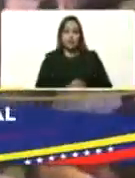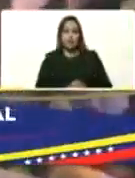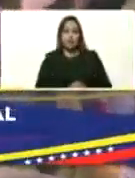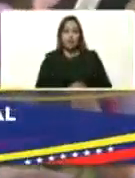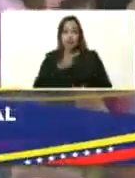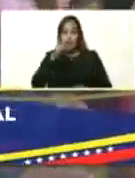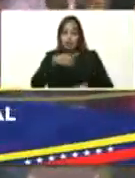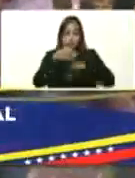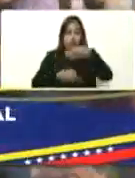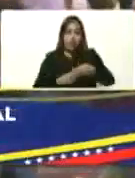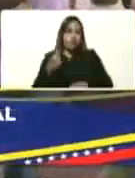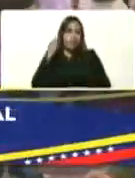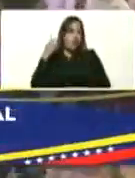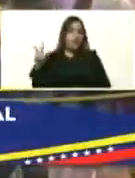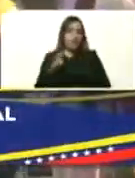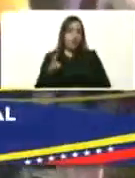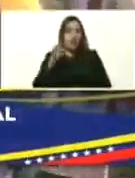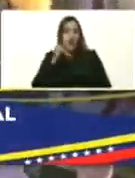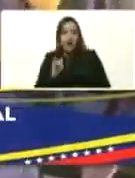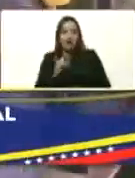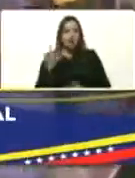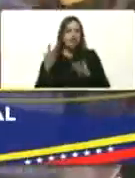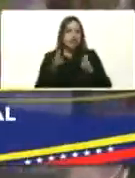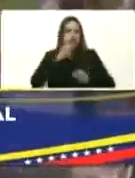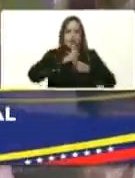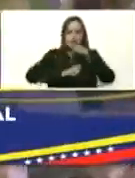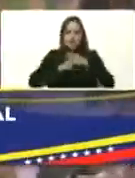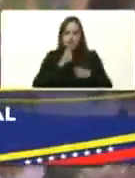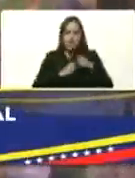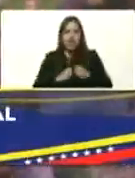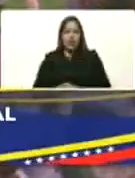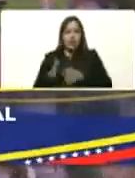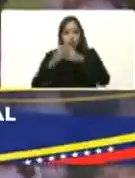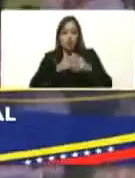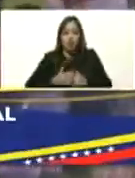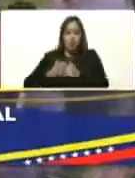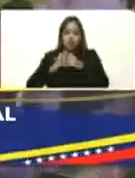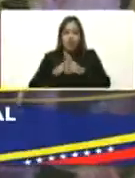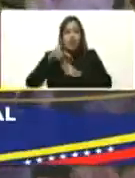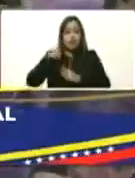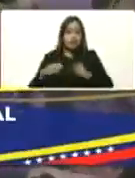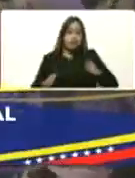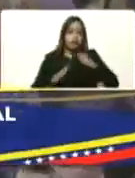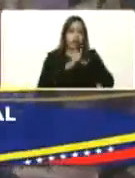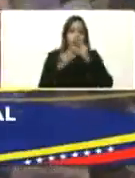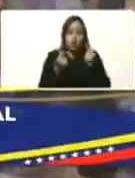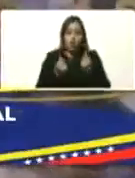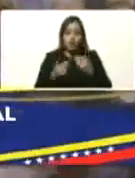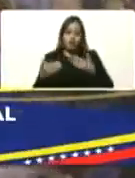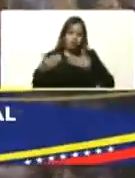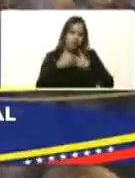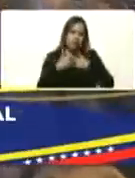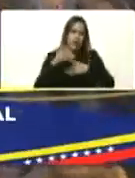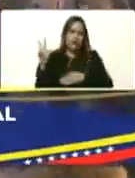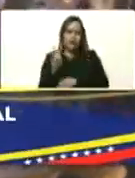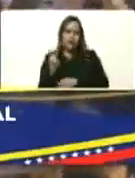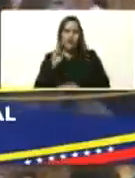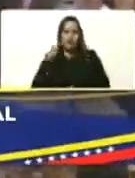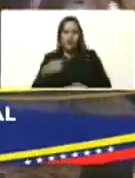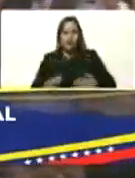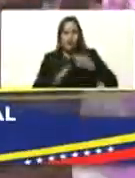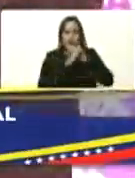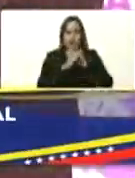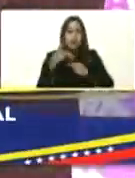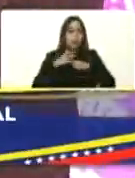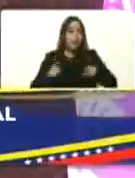que la mujer en Venezuela ha sido muy golpeada por el imperialismo y sus sanciones económicas y unilaterales y el bloqueo, pero han